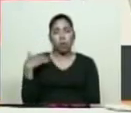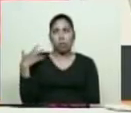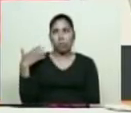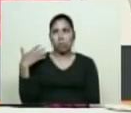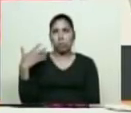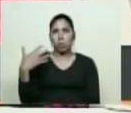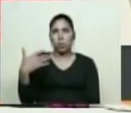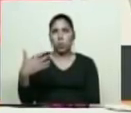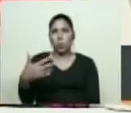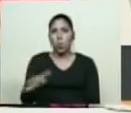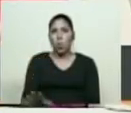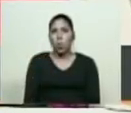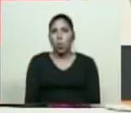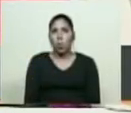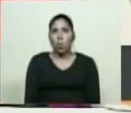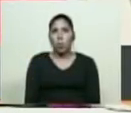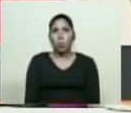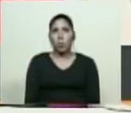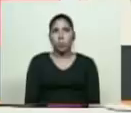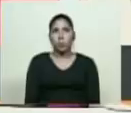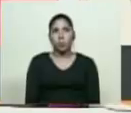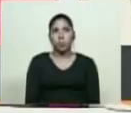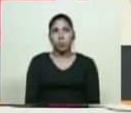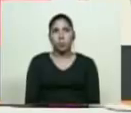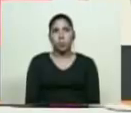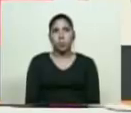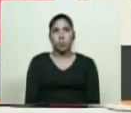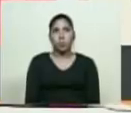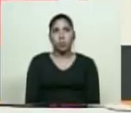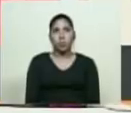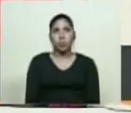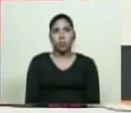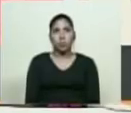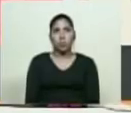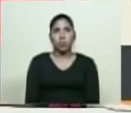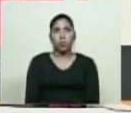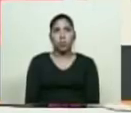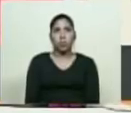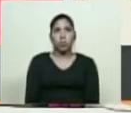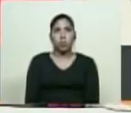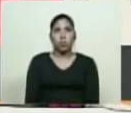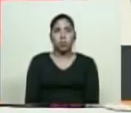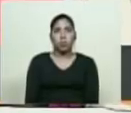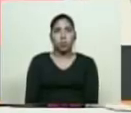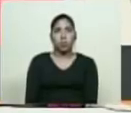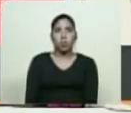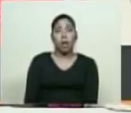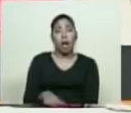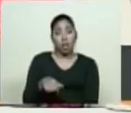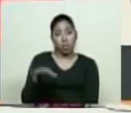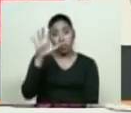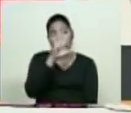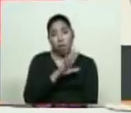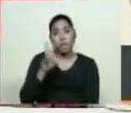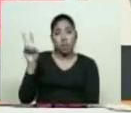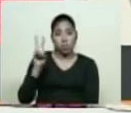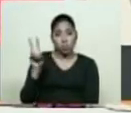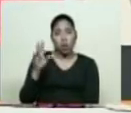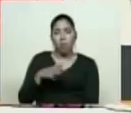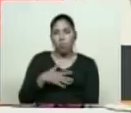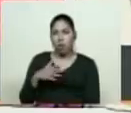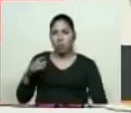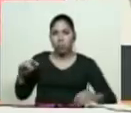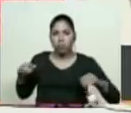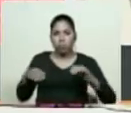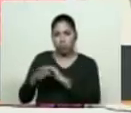El problema es ver si salen. A lo mejor entran. Son 500 años de historia aquí en esta patria. Desde